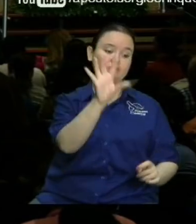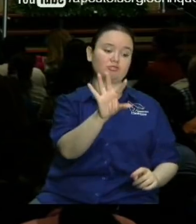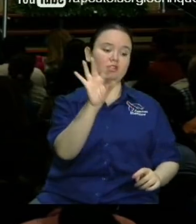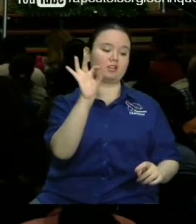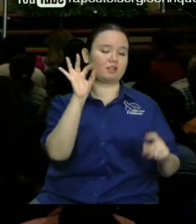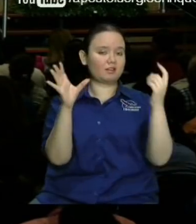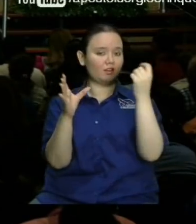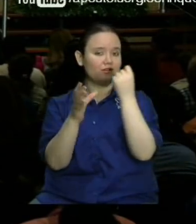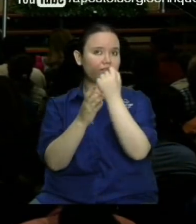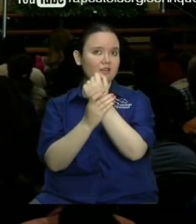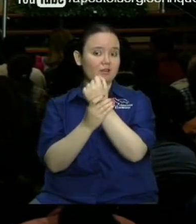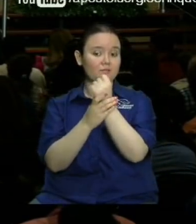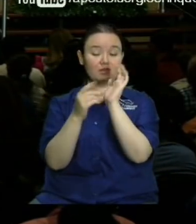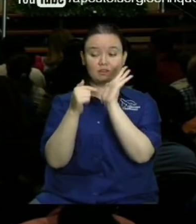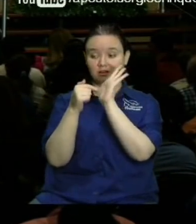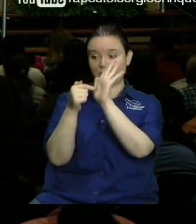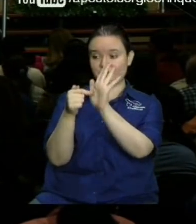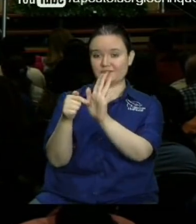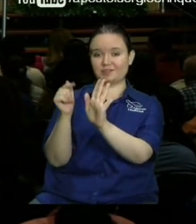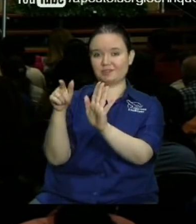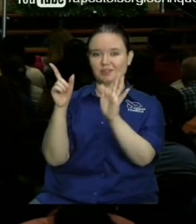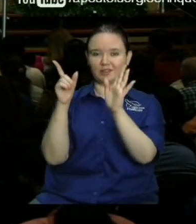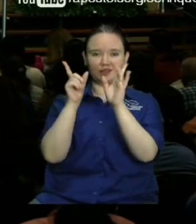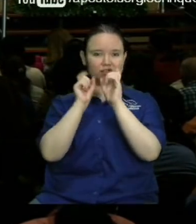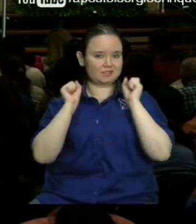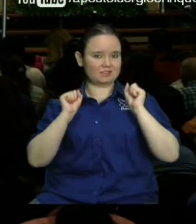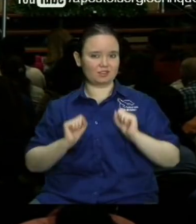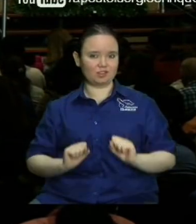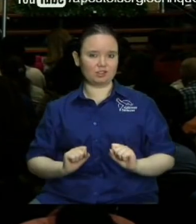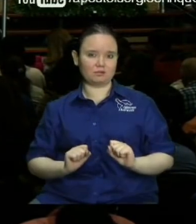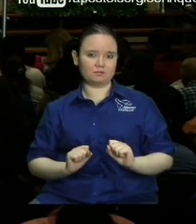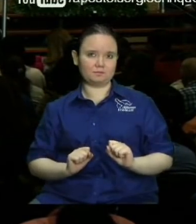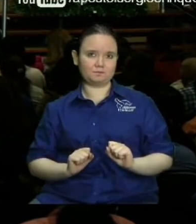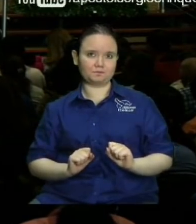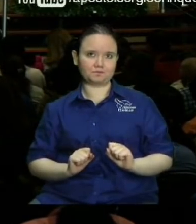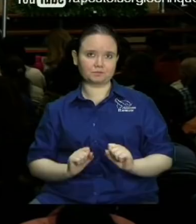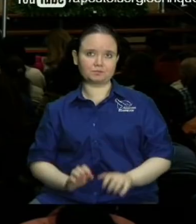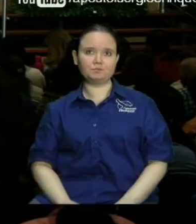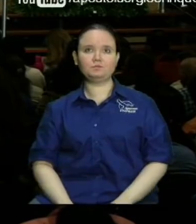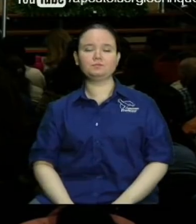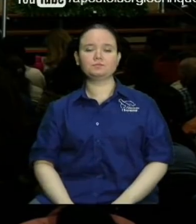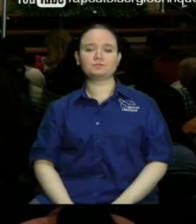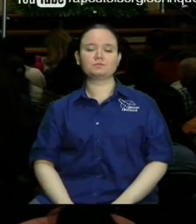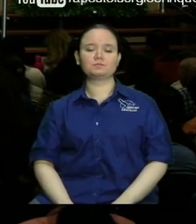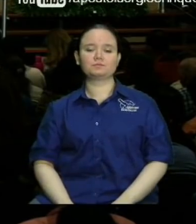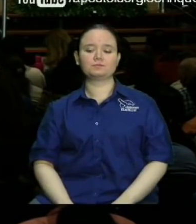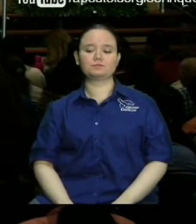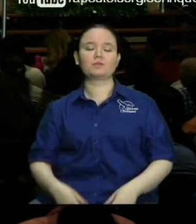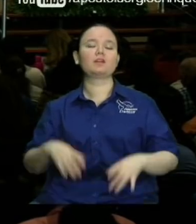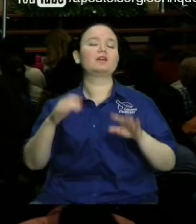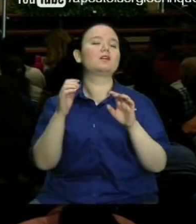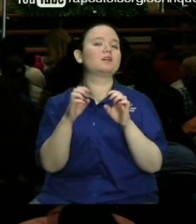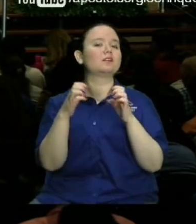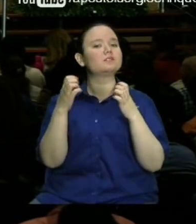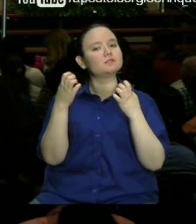y le presenta a Melquisedec. Se presenta a Melquisedec con él. Y como, fíjate nosotros, qué